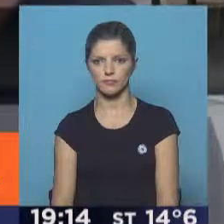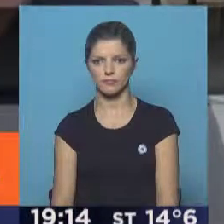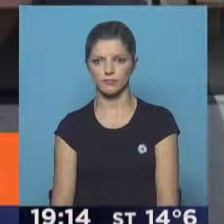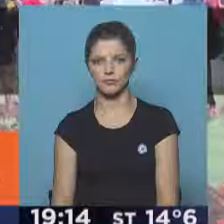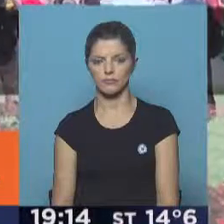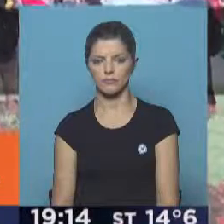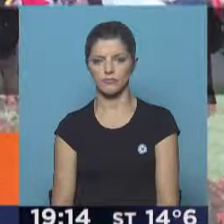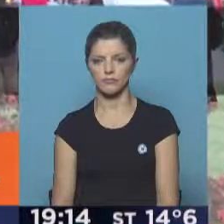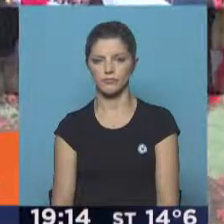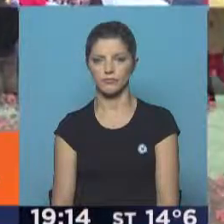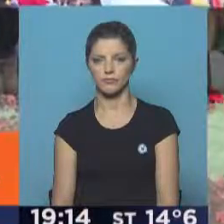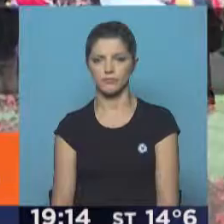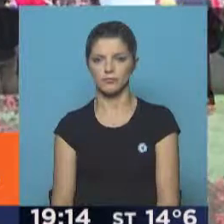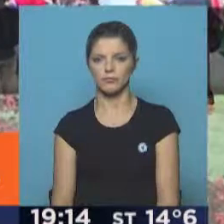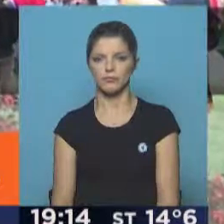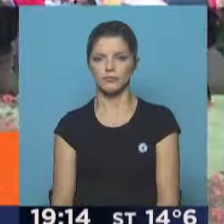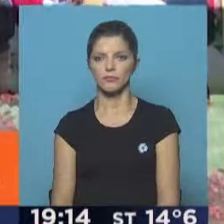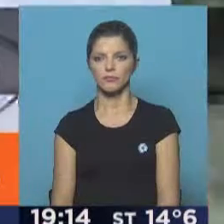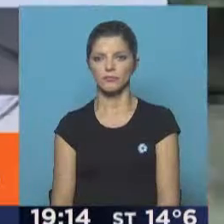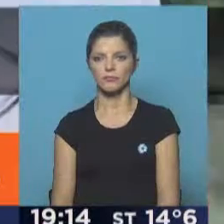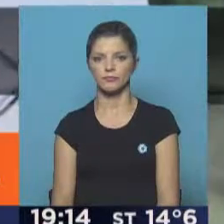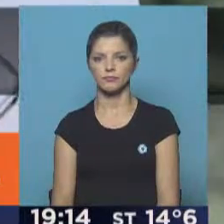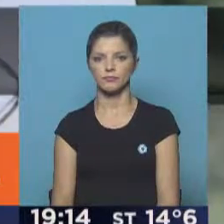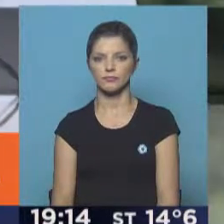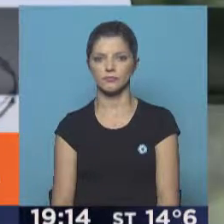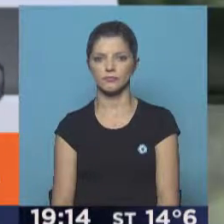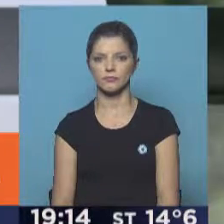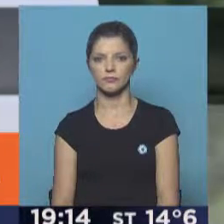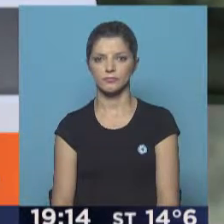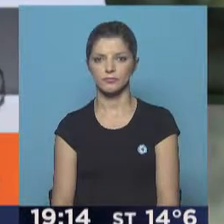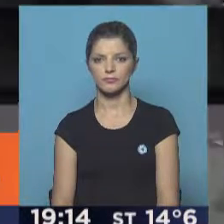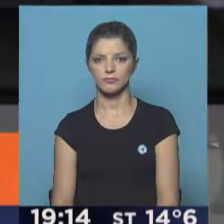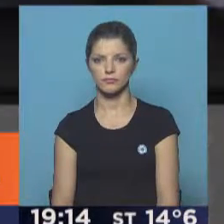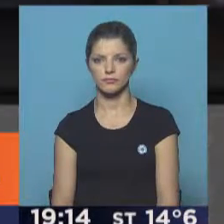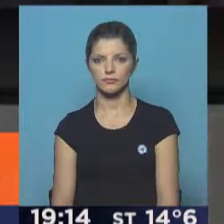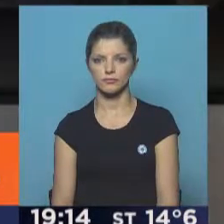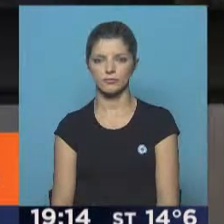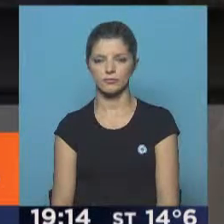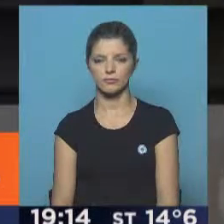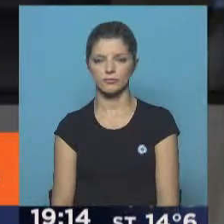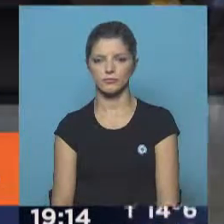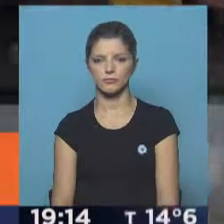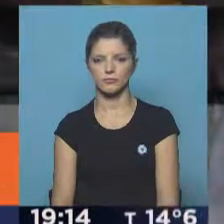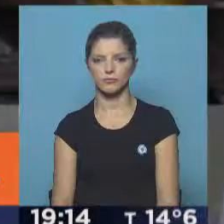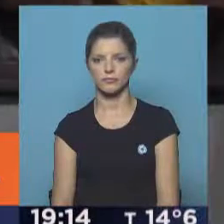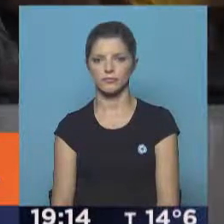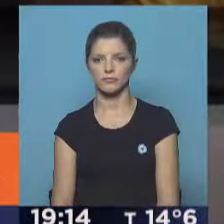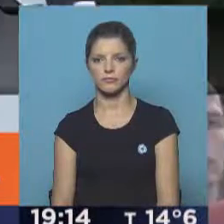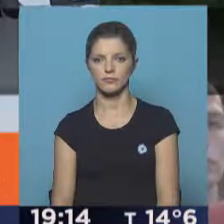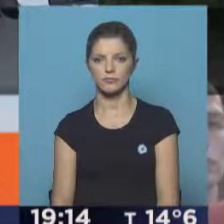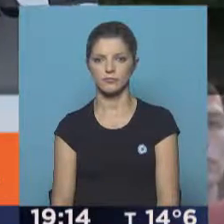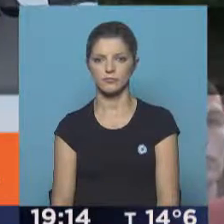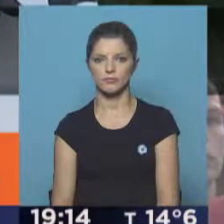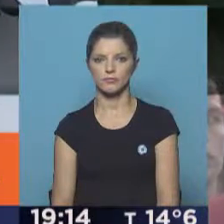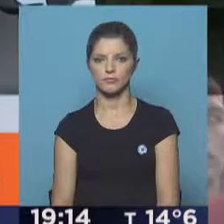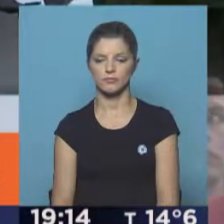I have a black brother, I have a black father, I have black cousins and uncles and a black boyfriend, so I'm afraid for them, I'm afraid for myself.